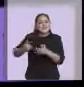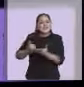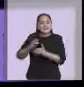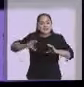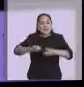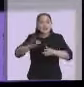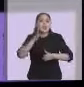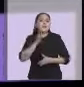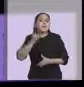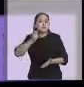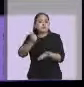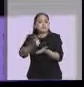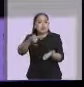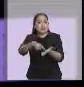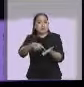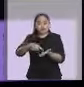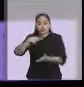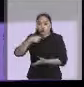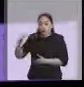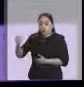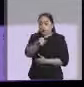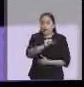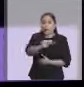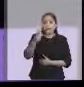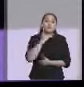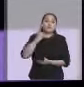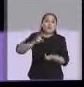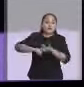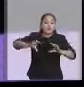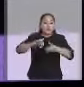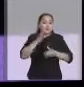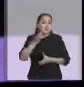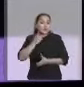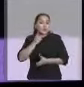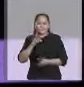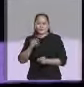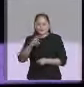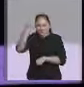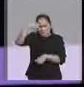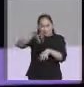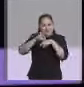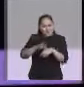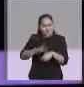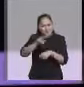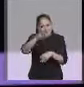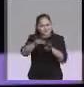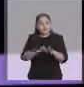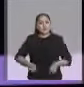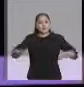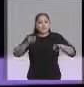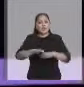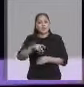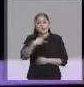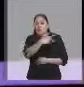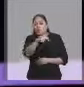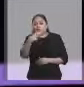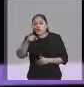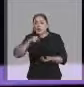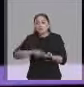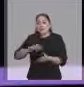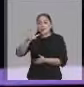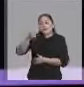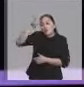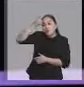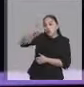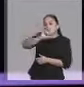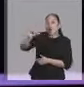yo no tengo ningún diputado en el Congreso. Es una experiencia importante y creo que valdría la pena que ustedes, que son los dueños de los diputados, porque son